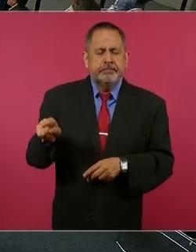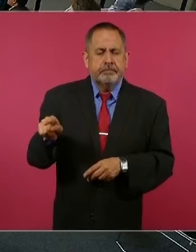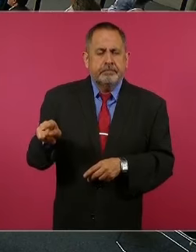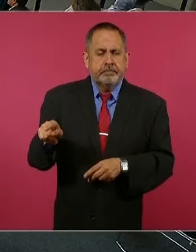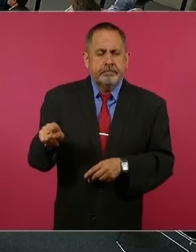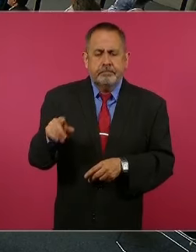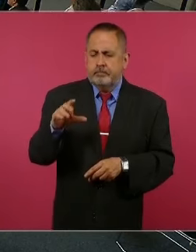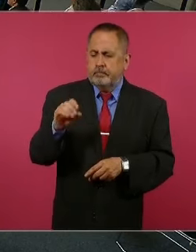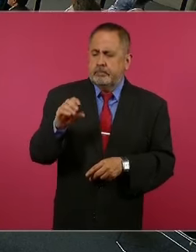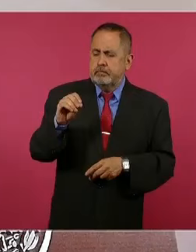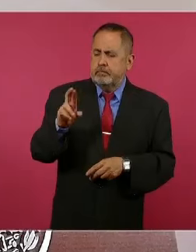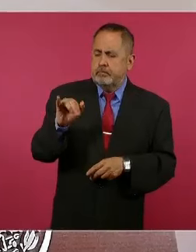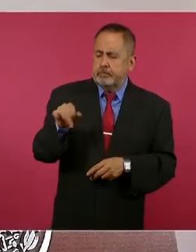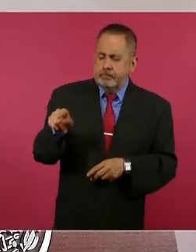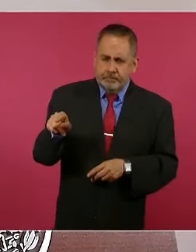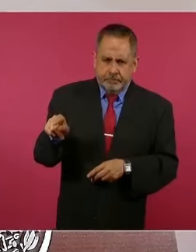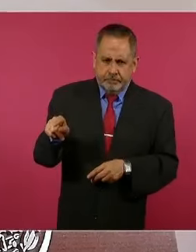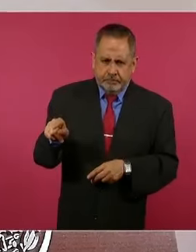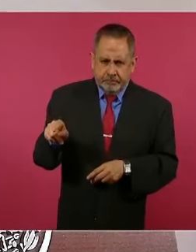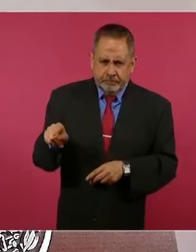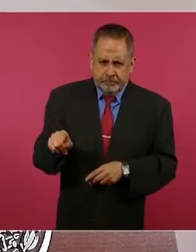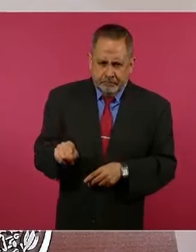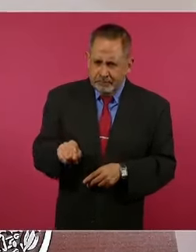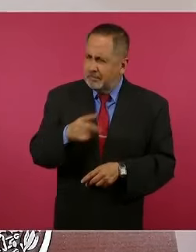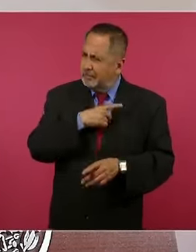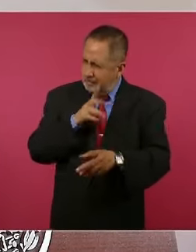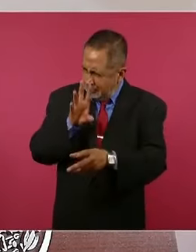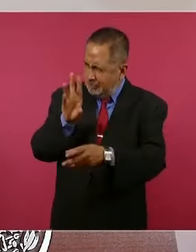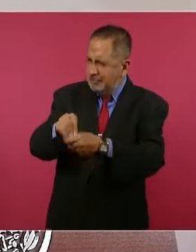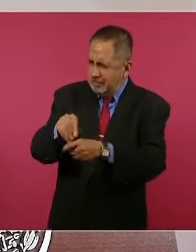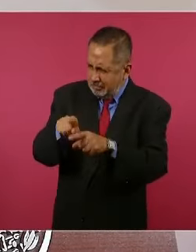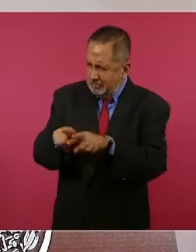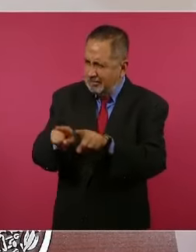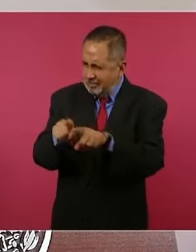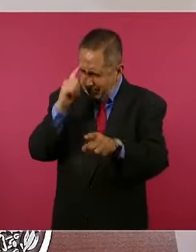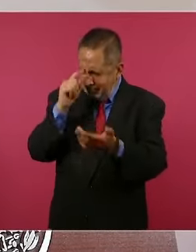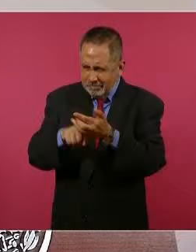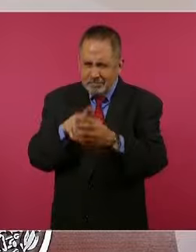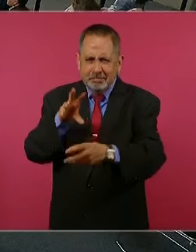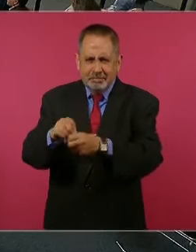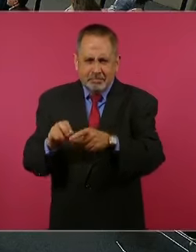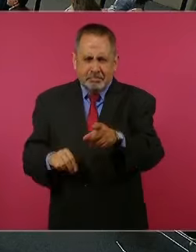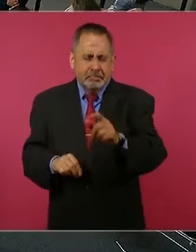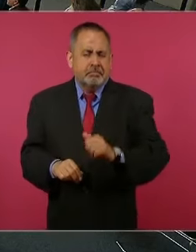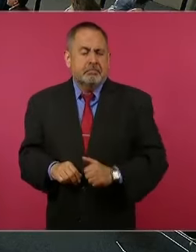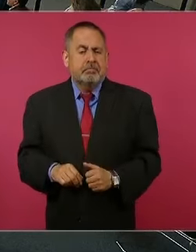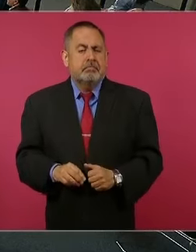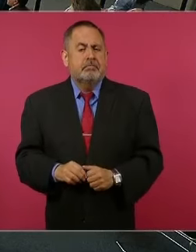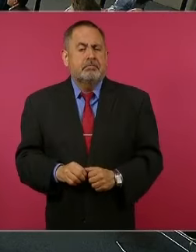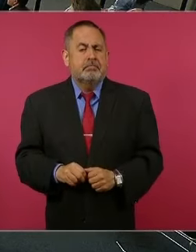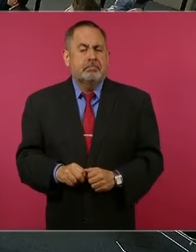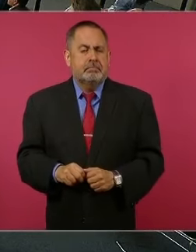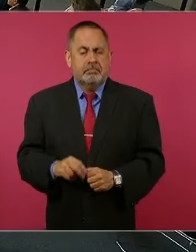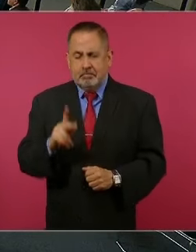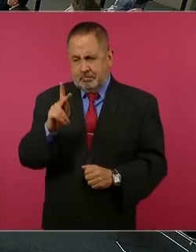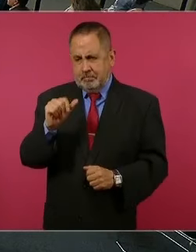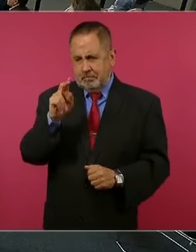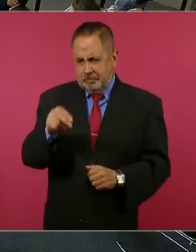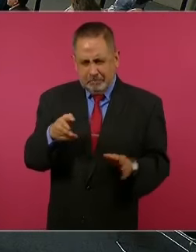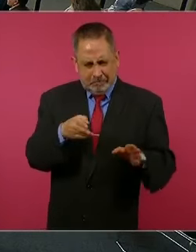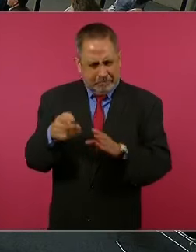cocori este debe estar incluido en el